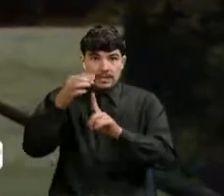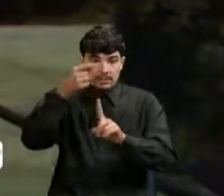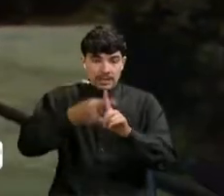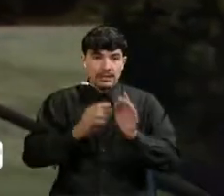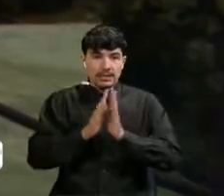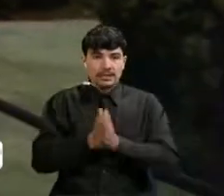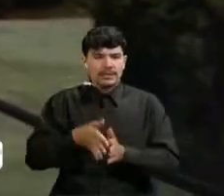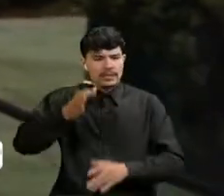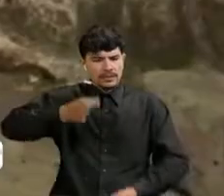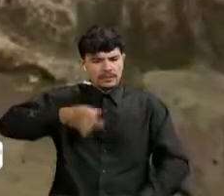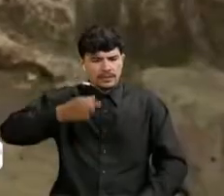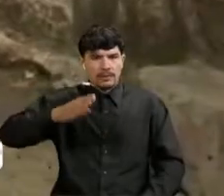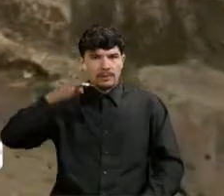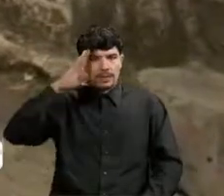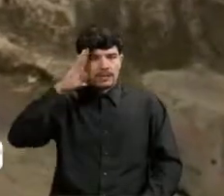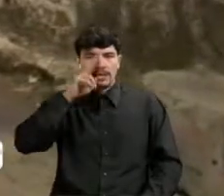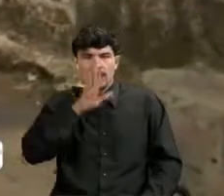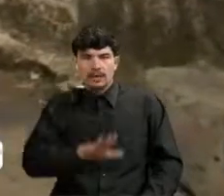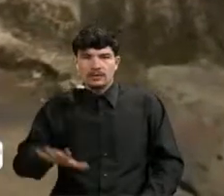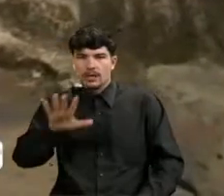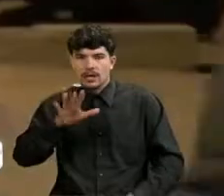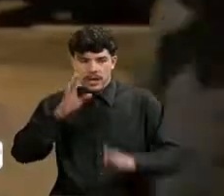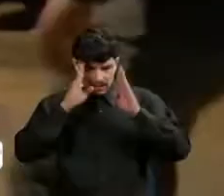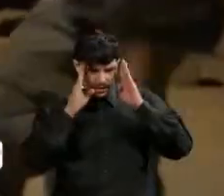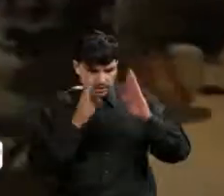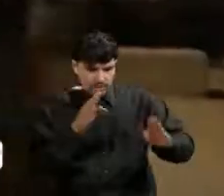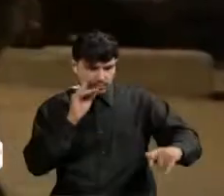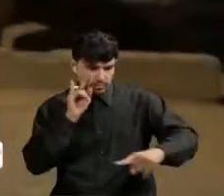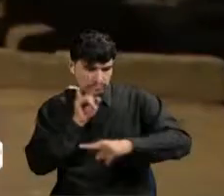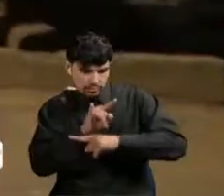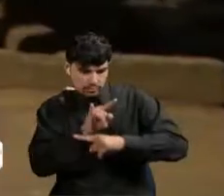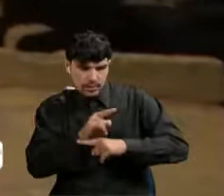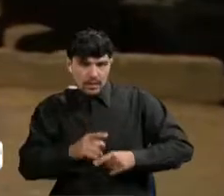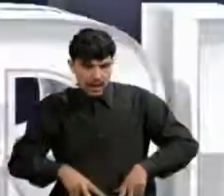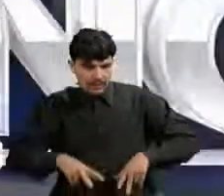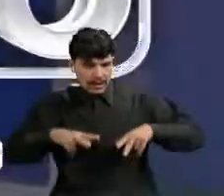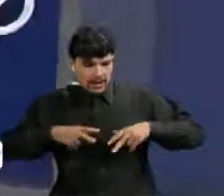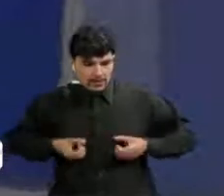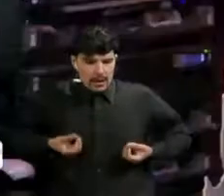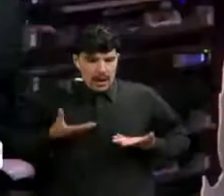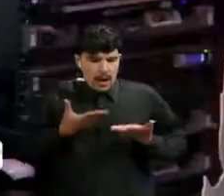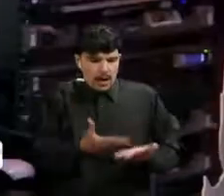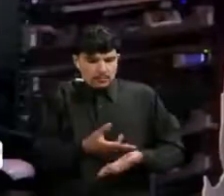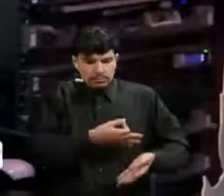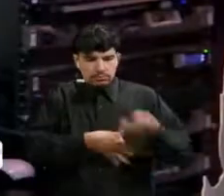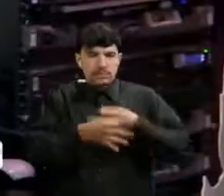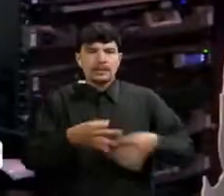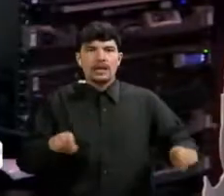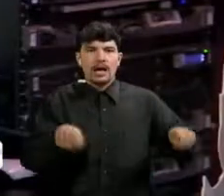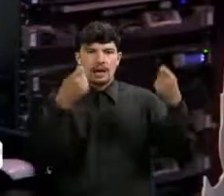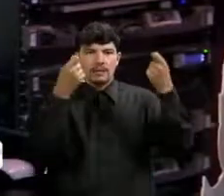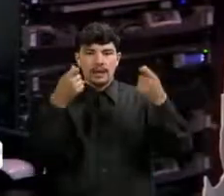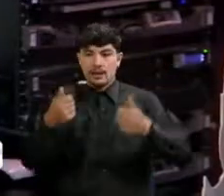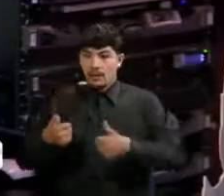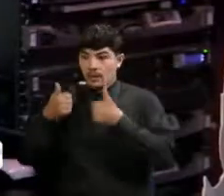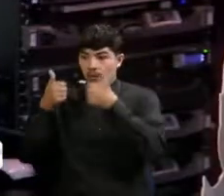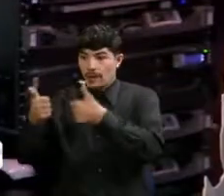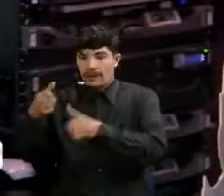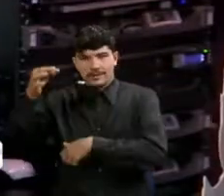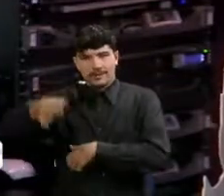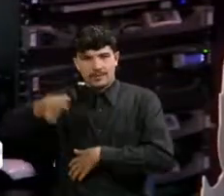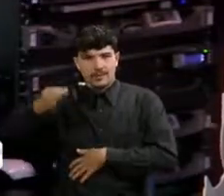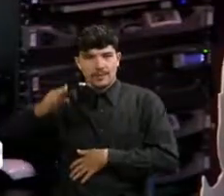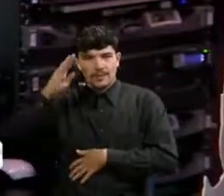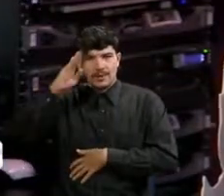un policía atento a vigilar la seguridad y a dar su vida por la nuestra lo bueno que siempre habrá un policía